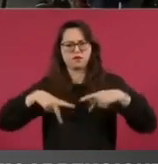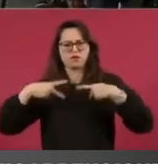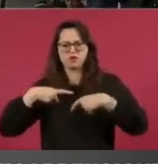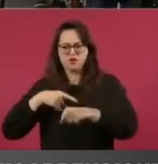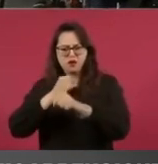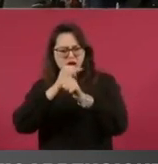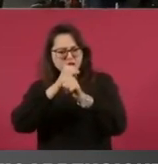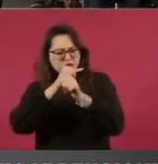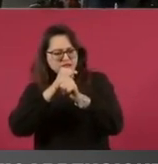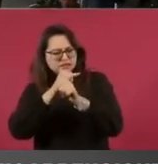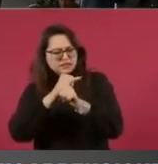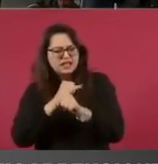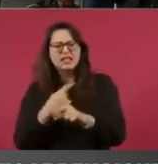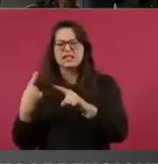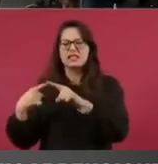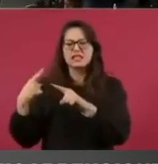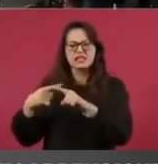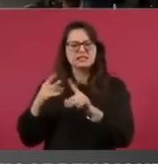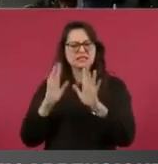de quién se trata?